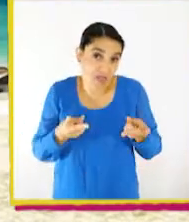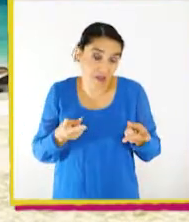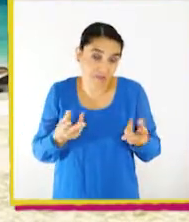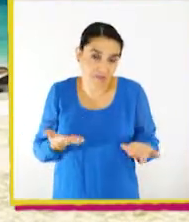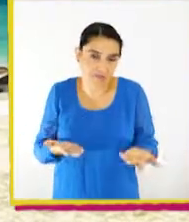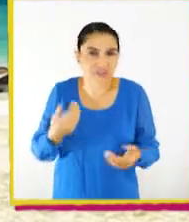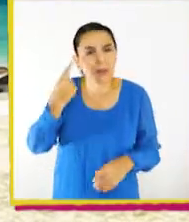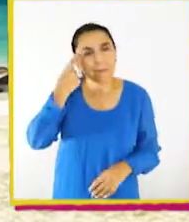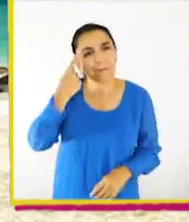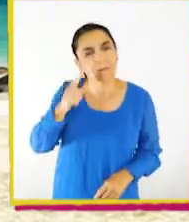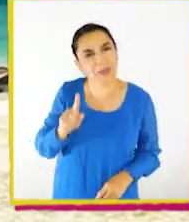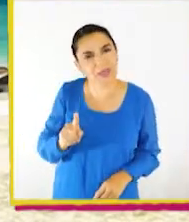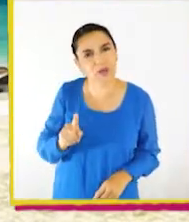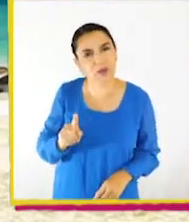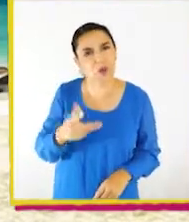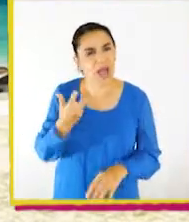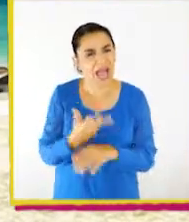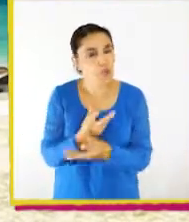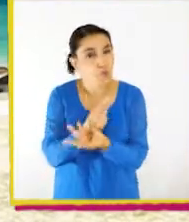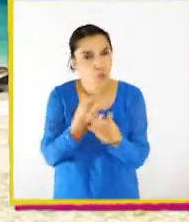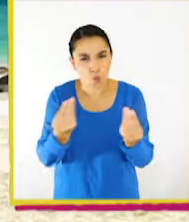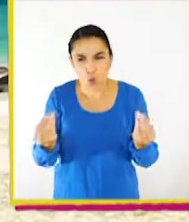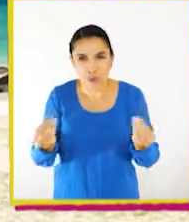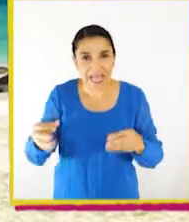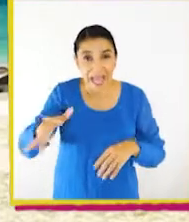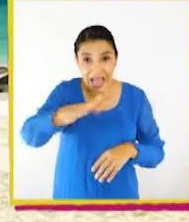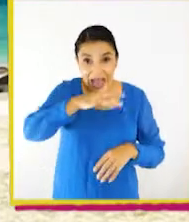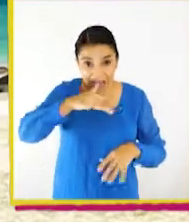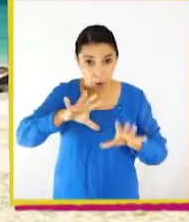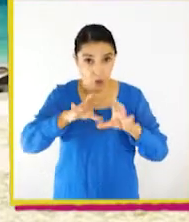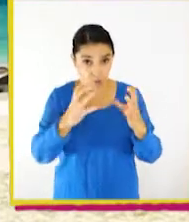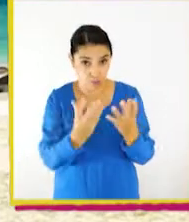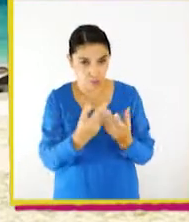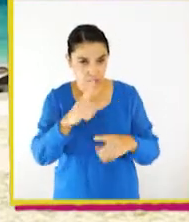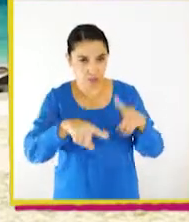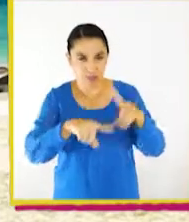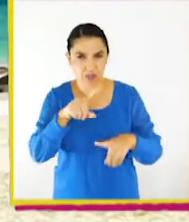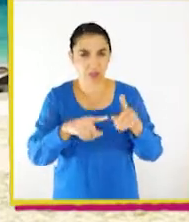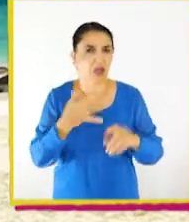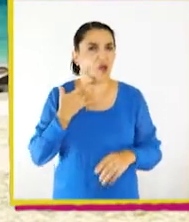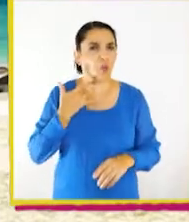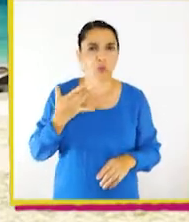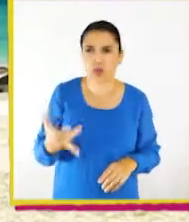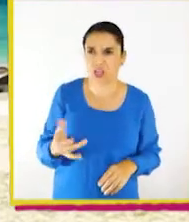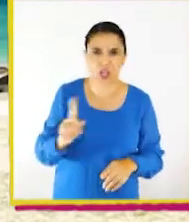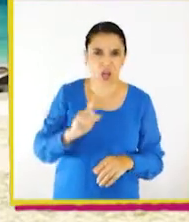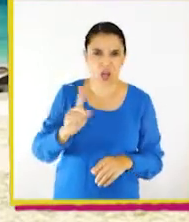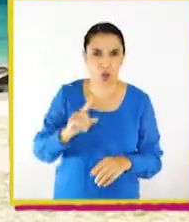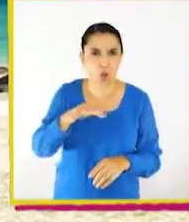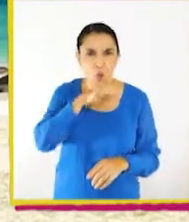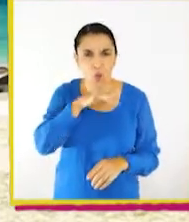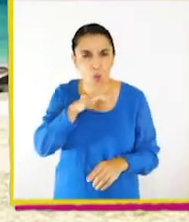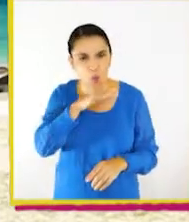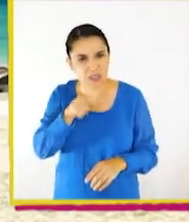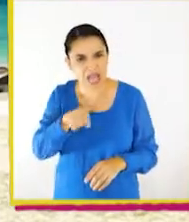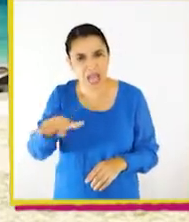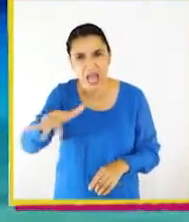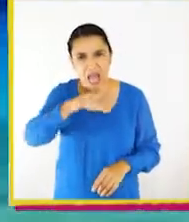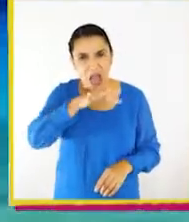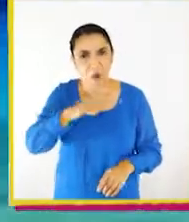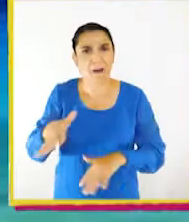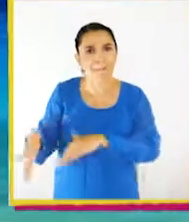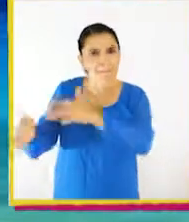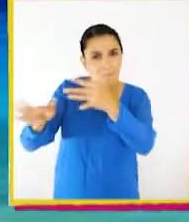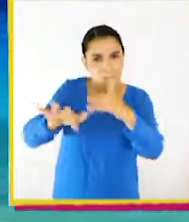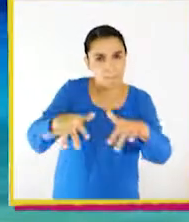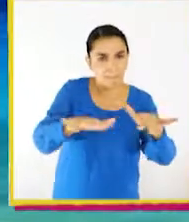vida. Pero si hay tanta agua en el planeta Tierra, ¿por qué no se usa el agua del mar?